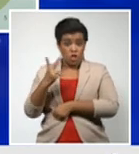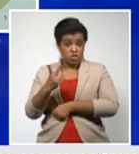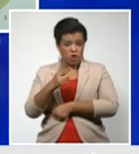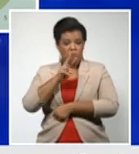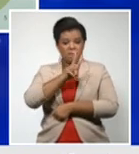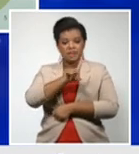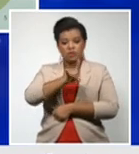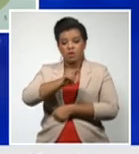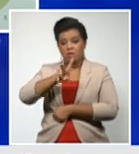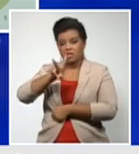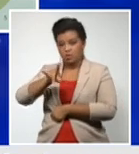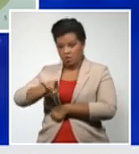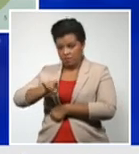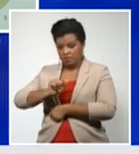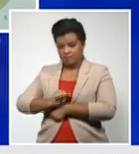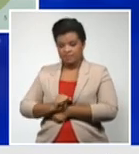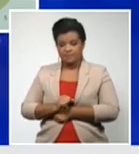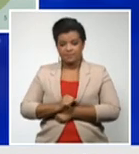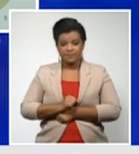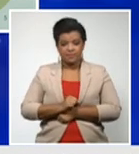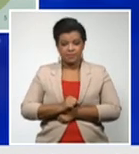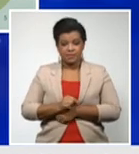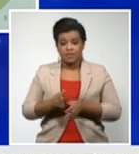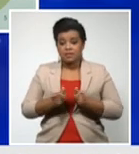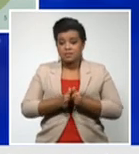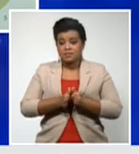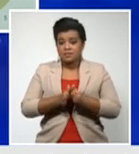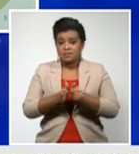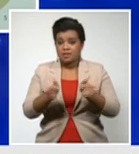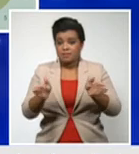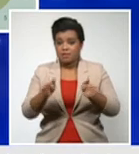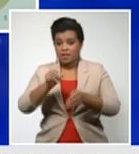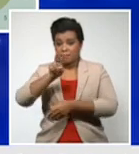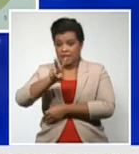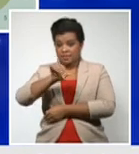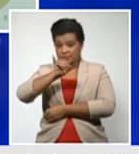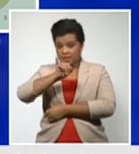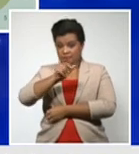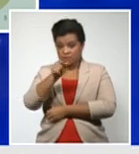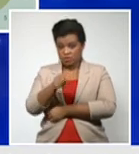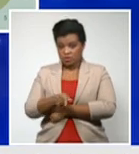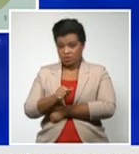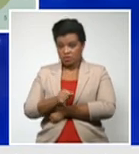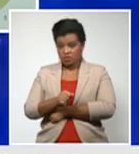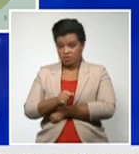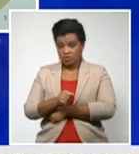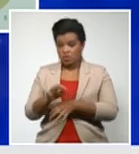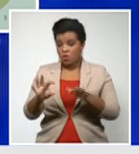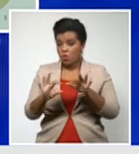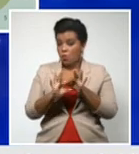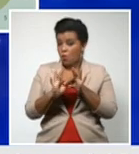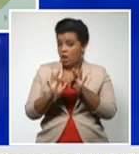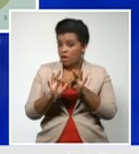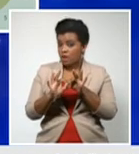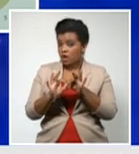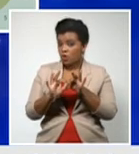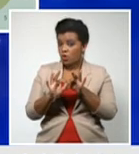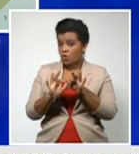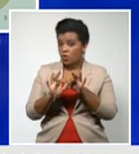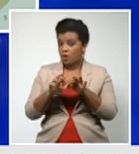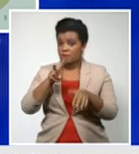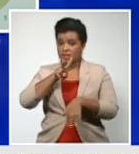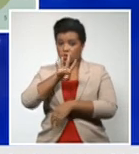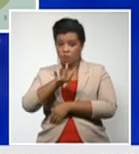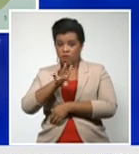uno, San Miguel del Padrón con 26, Guanabacoa y La Lisa con 24